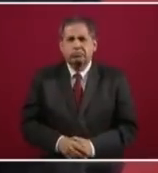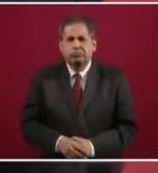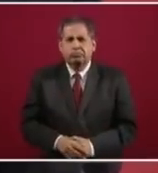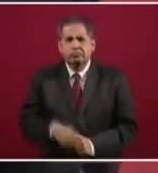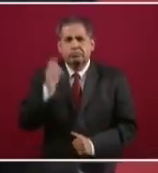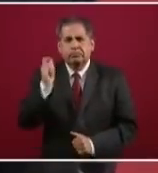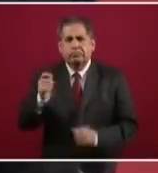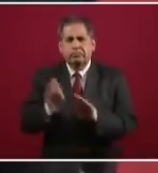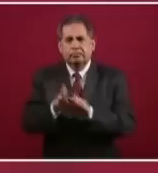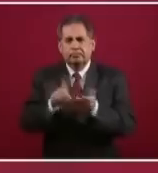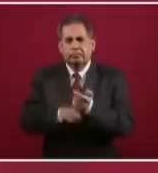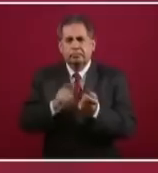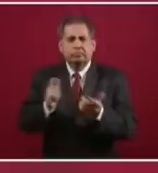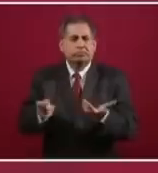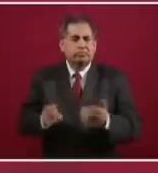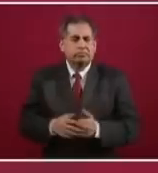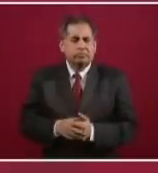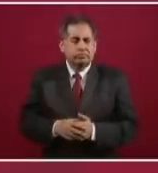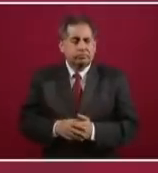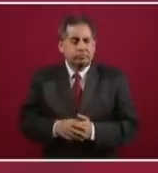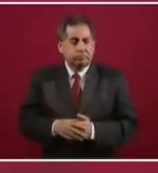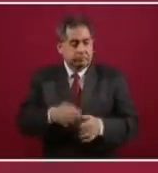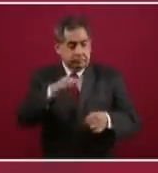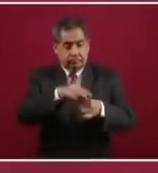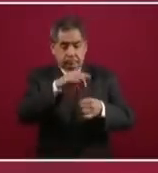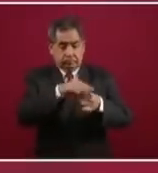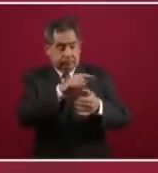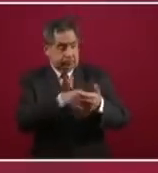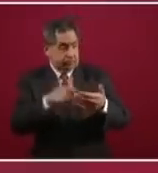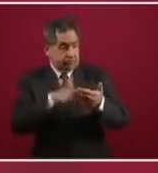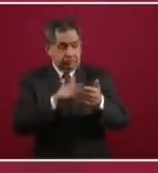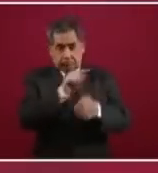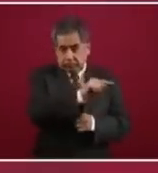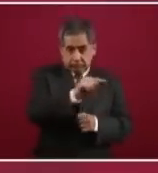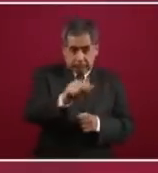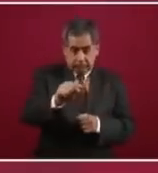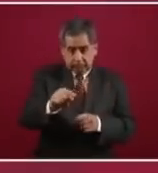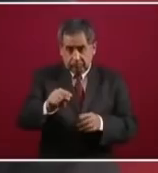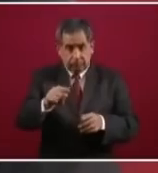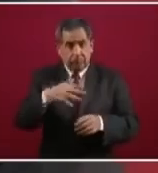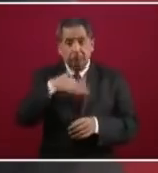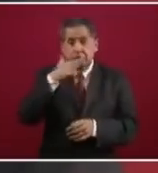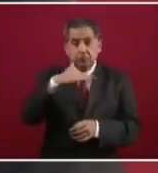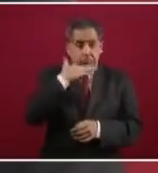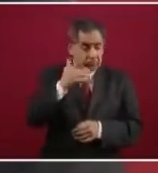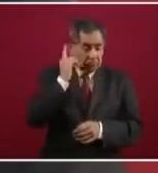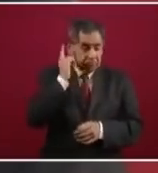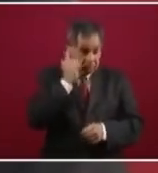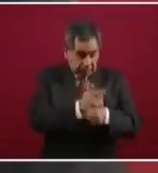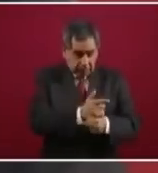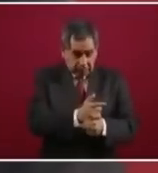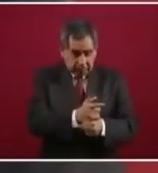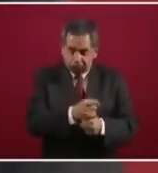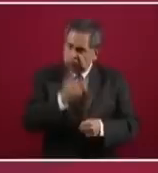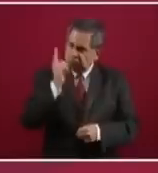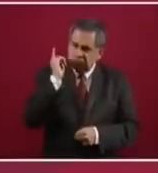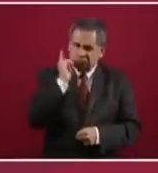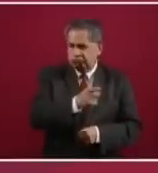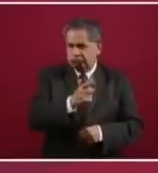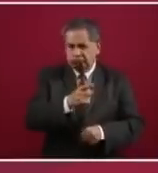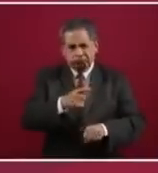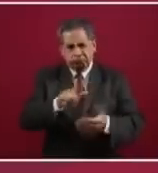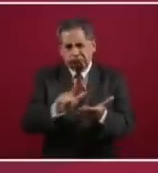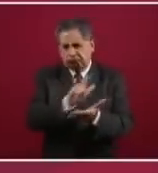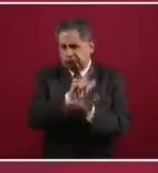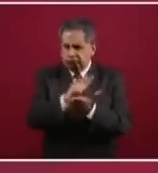Que donde haya elecciones y fraude, que se aplique lo que está